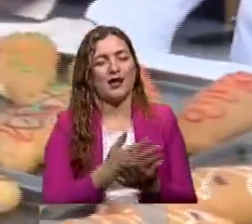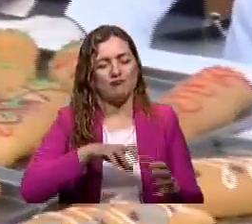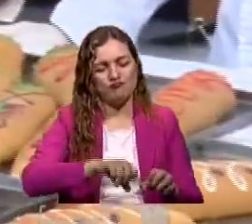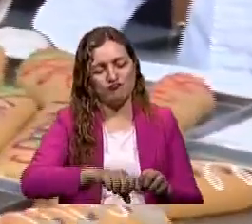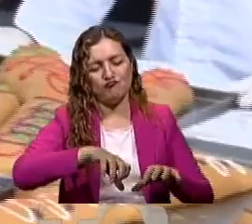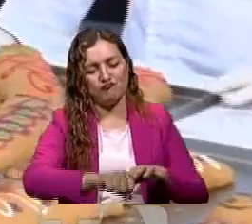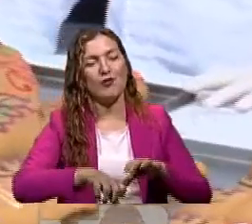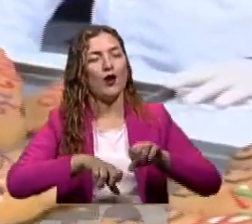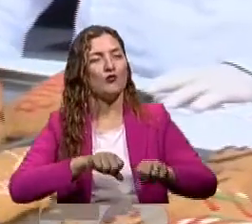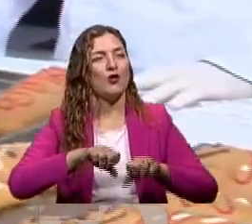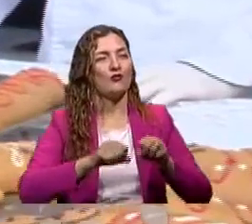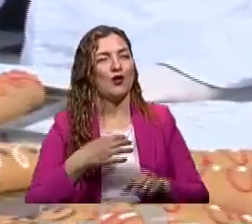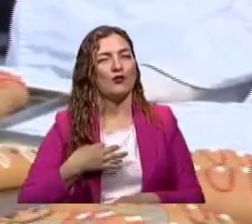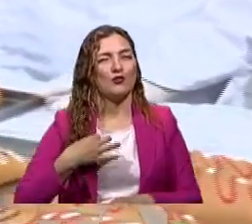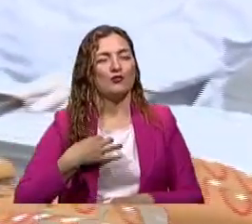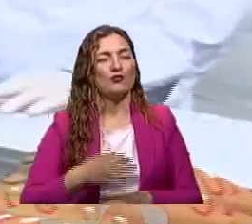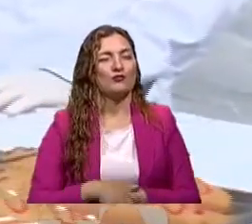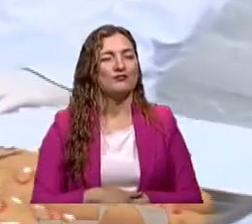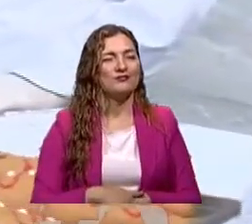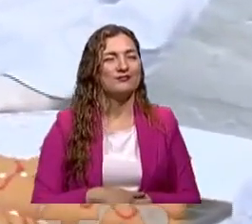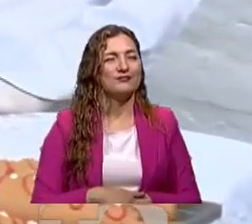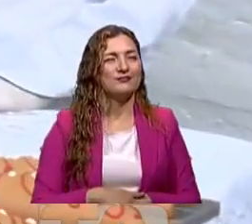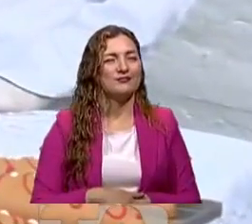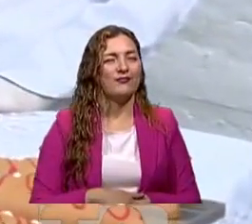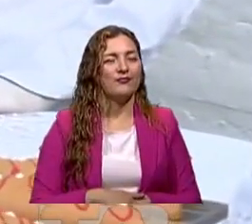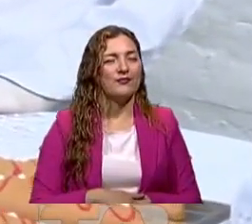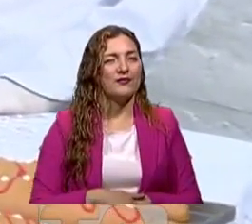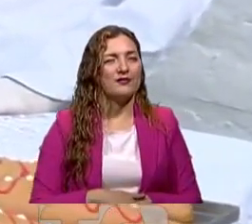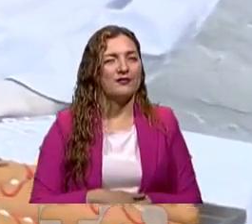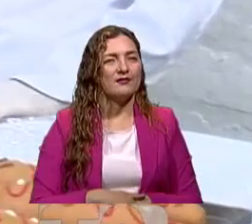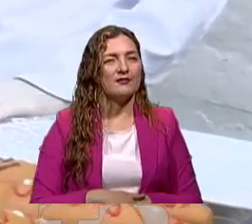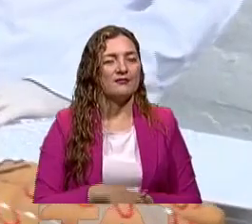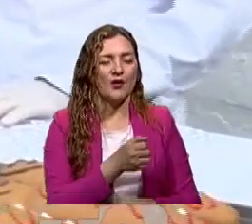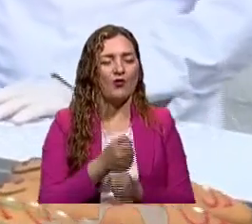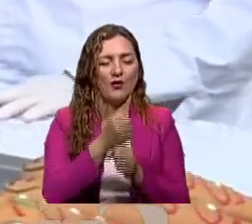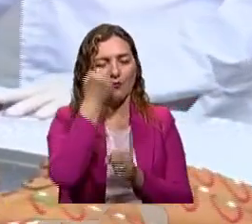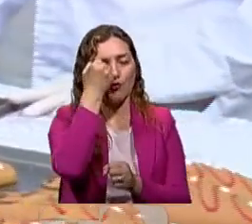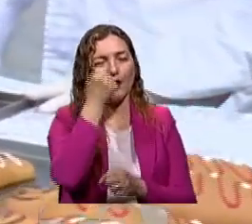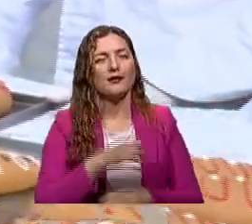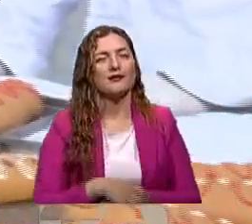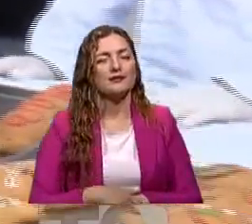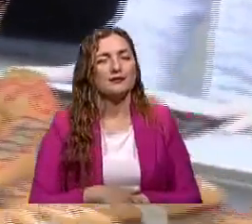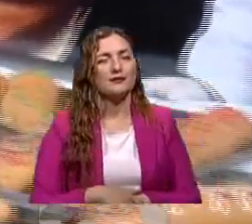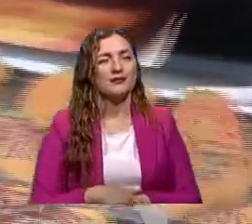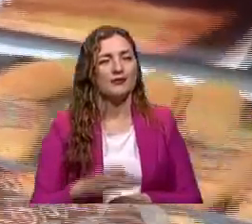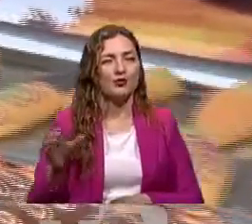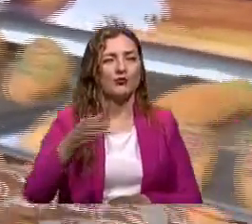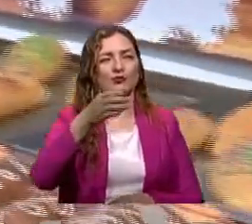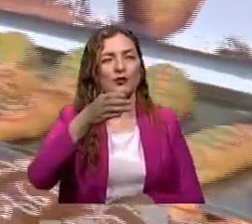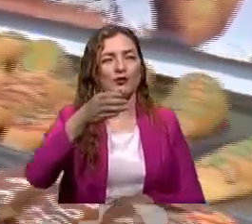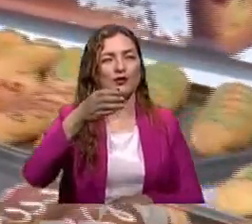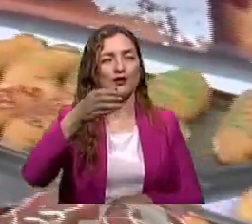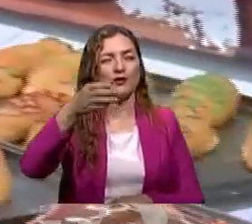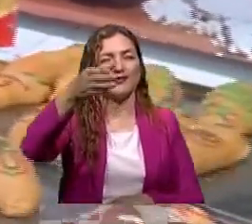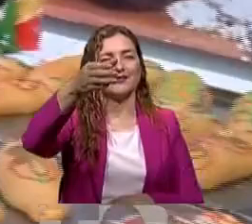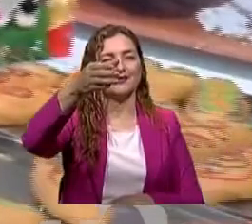de pan, a hacer su voluntariado. Muy bien, mi querida Katy, vamos a coger ahora sí la colada morada y despedir, por supuesto, hacer ese brindis y hacer la invitación